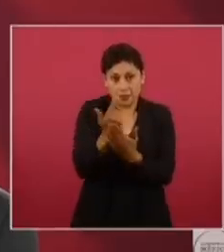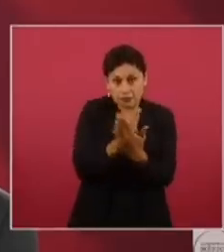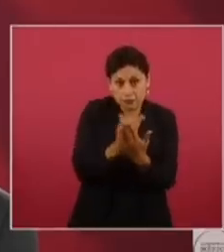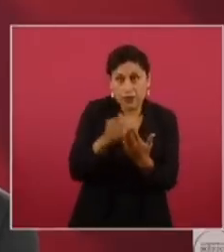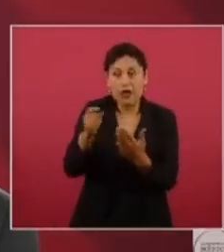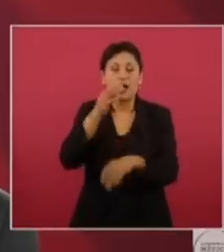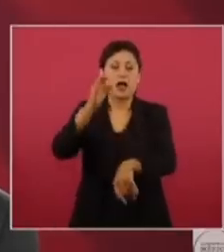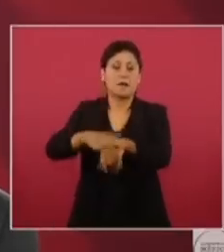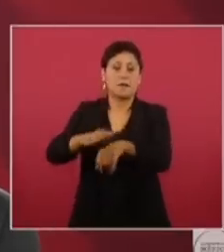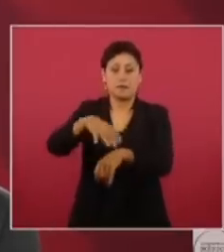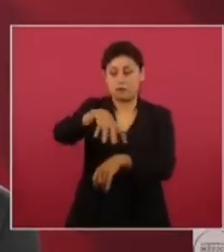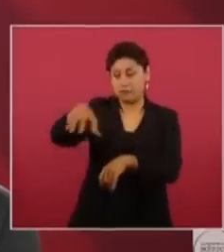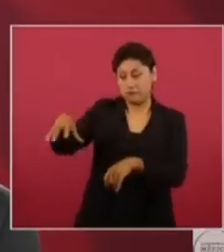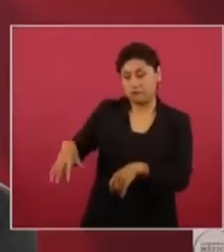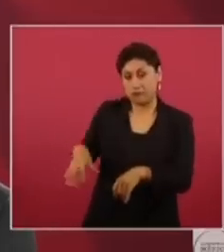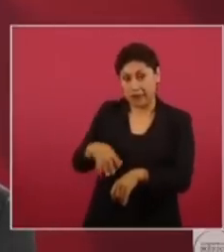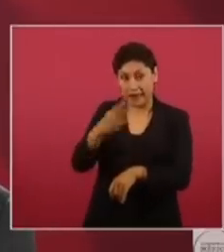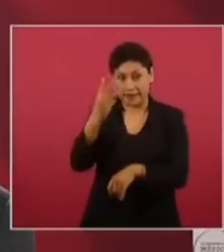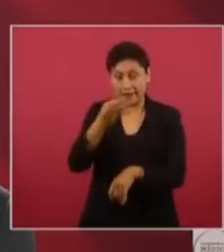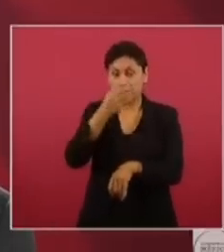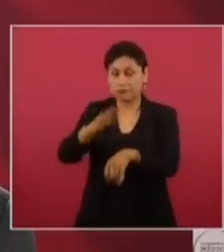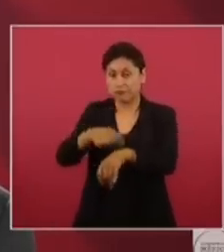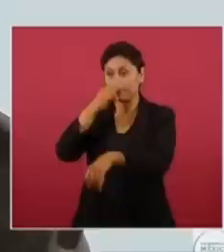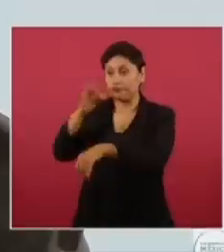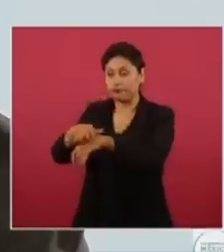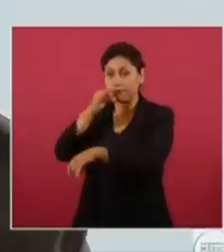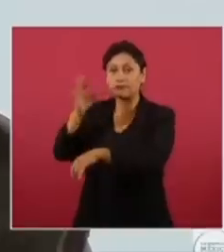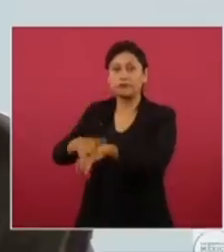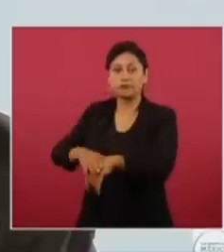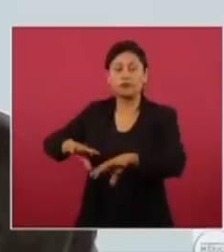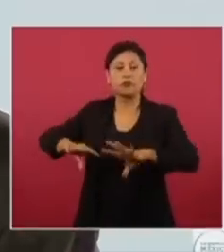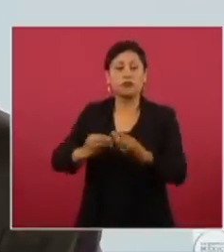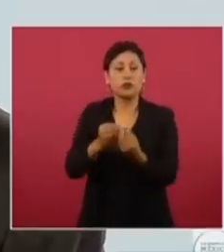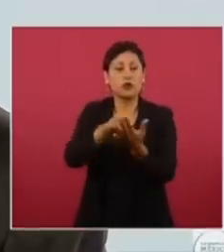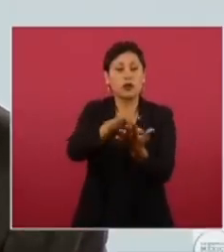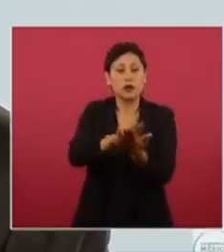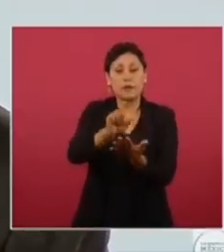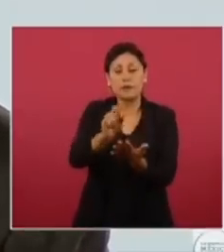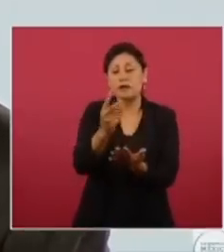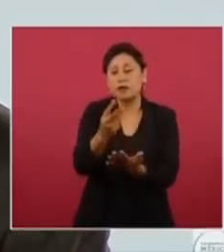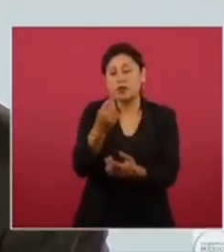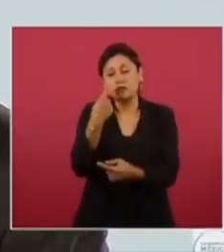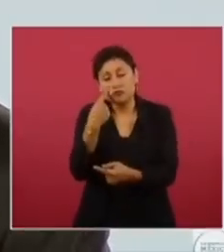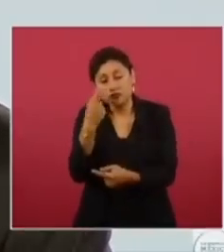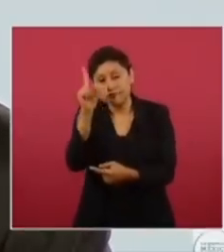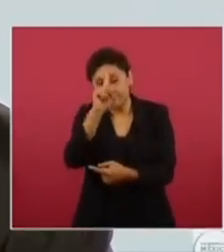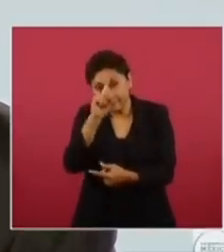acciones en las tres entidades, que en conjunto incluyen 22 pliegos de observaciones